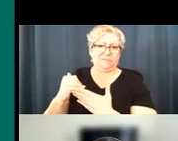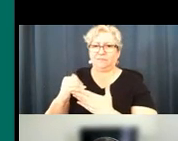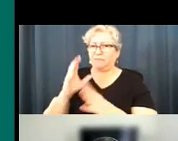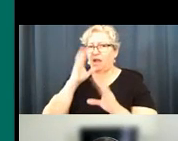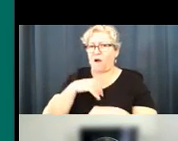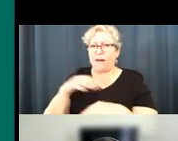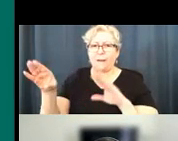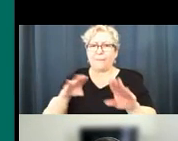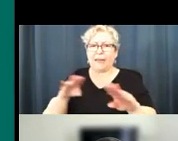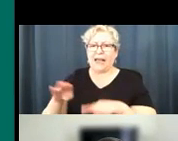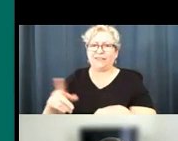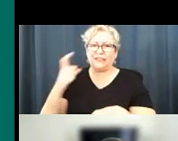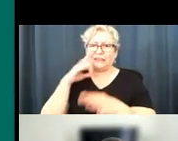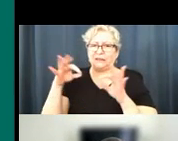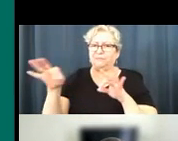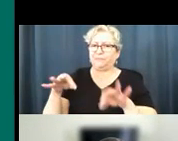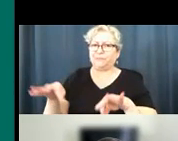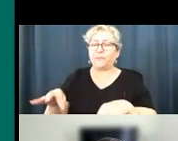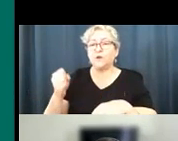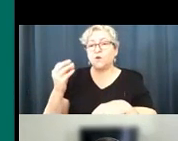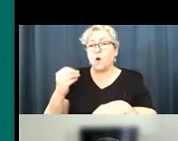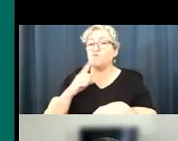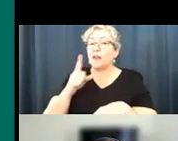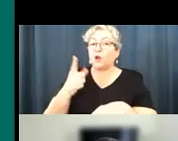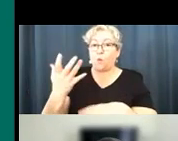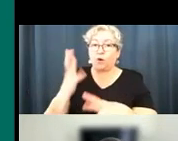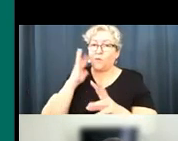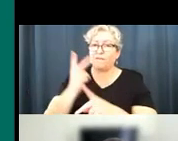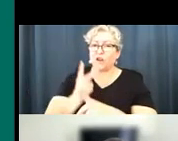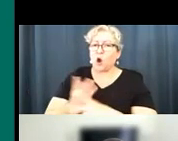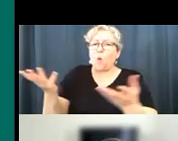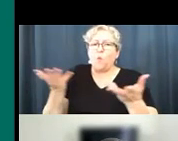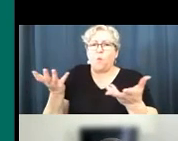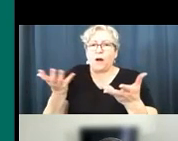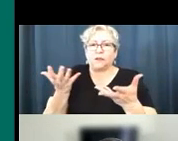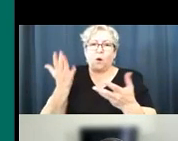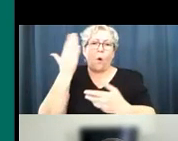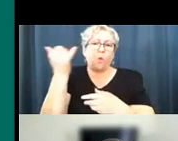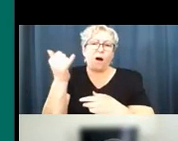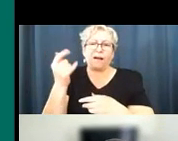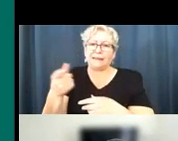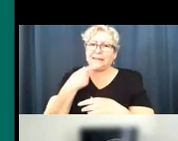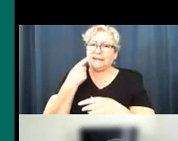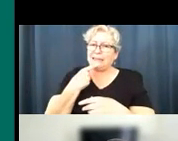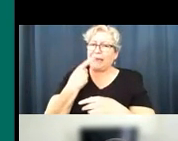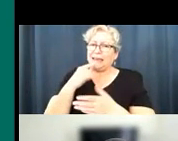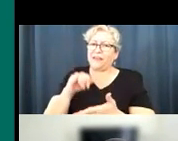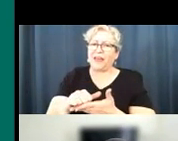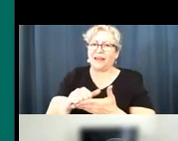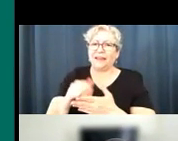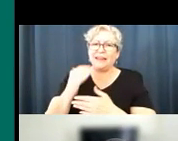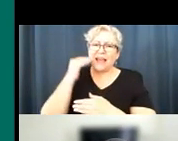van a tener unos comportamientos bien extraños, como los que acabas de describir. Así que idóneamente usted quiere saber por